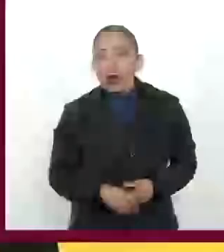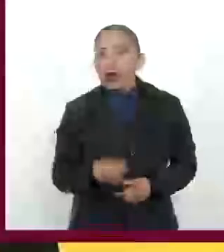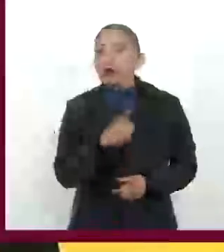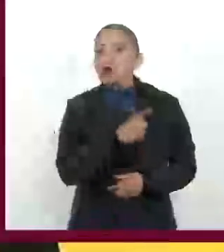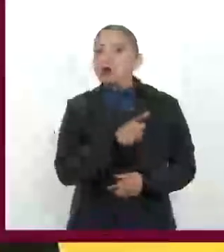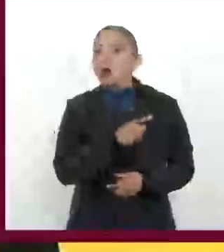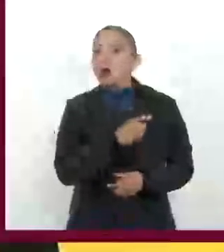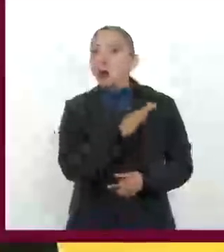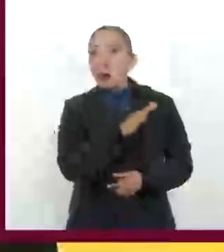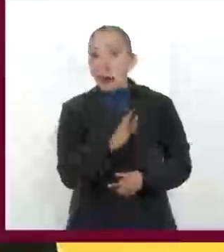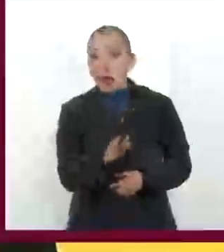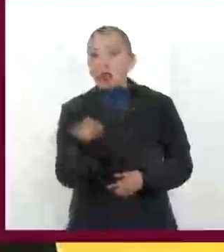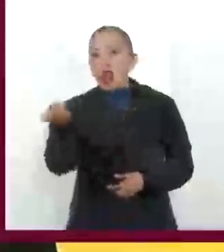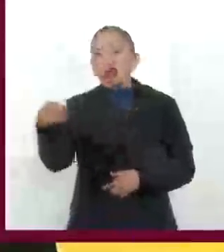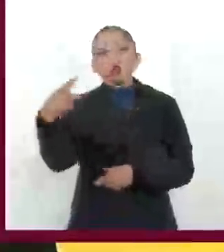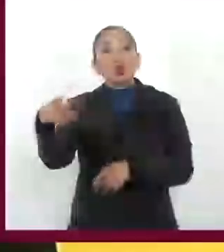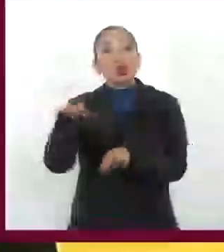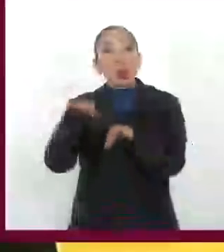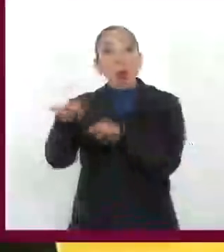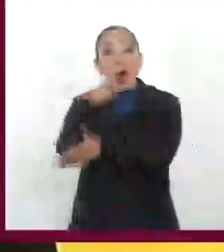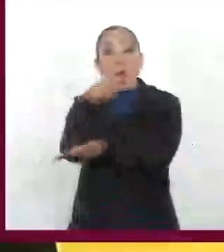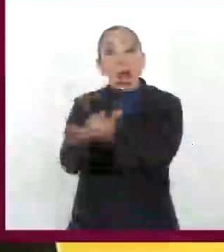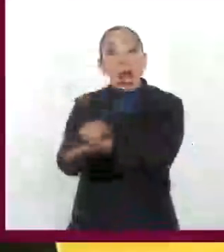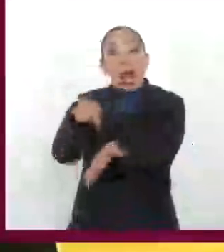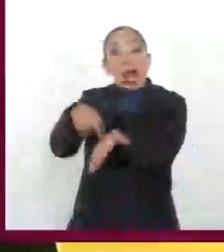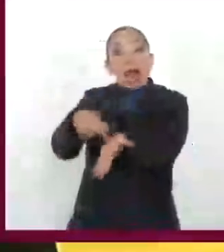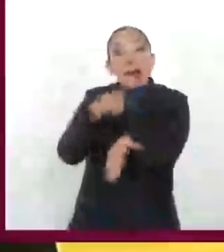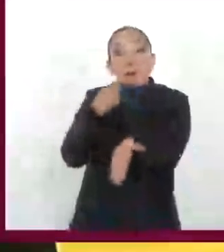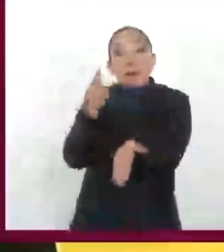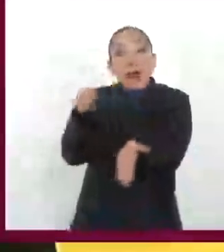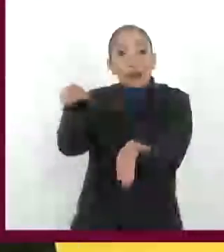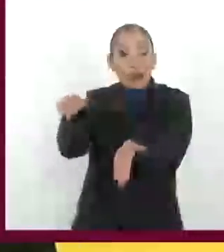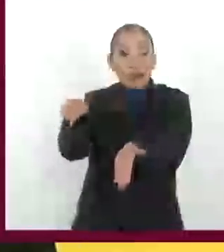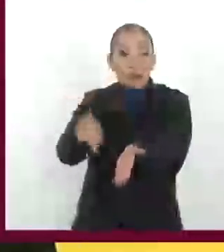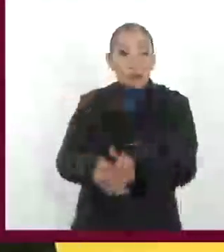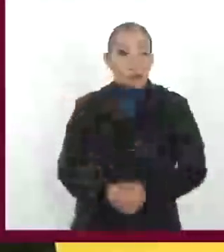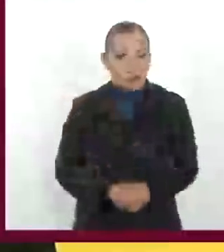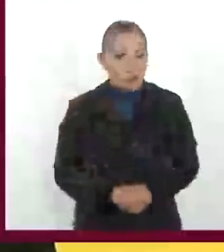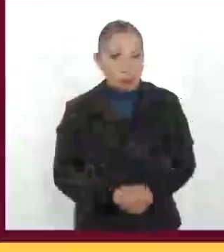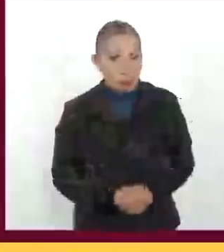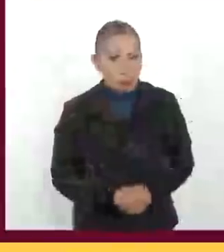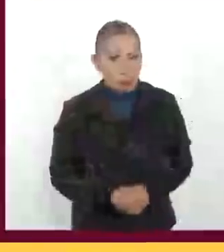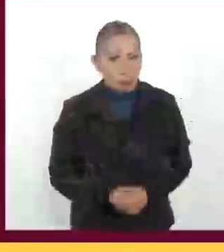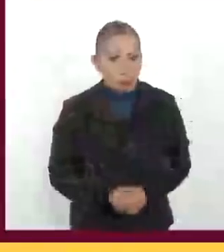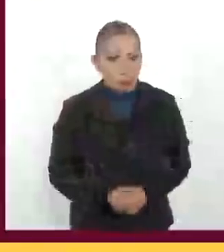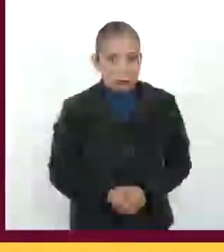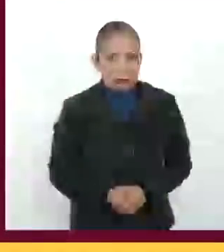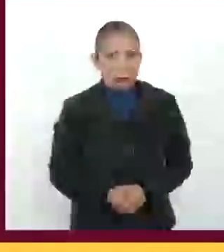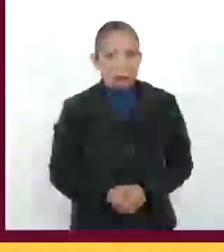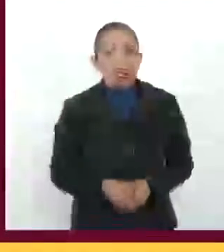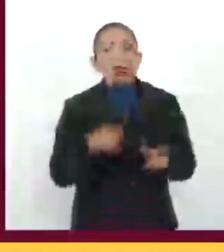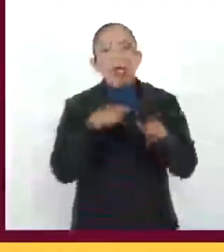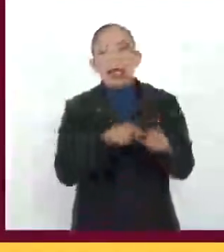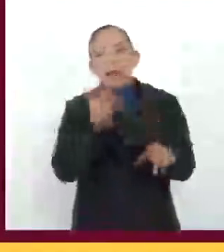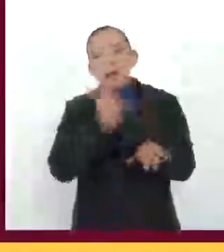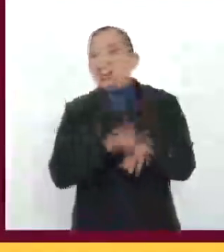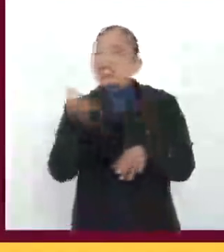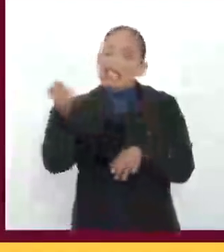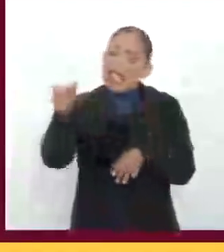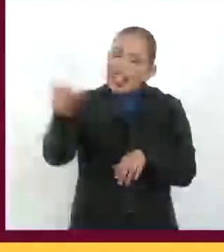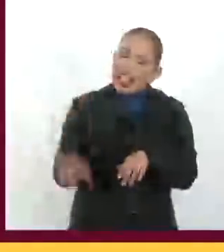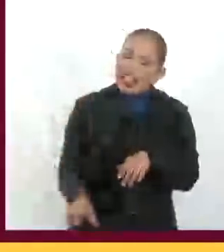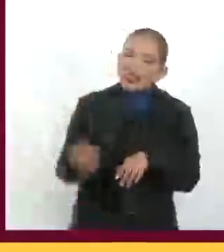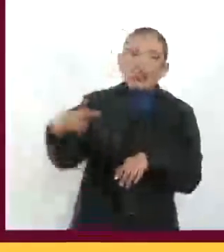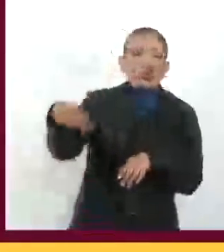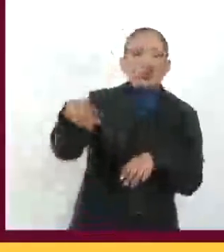Además, solamente pueden realizar aquellas acciones que la ley determine para su puesto. Para seguir